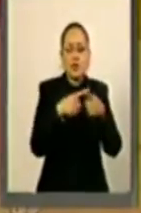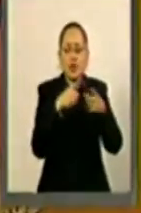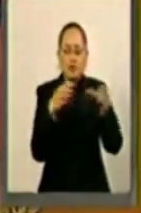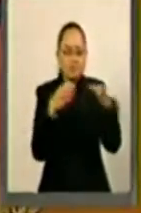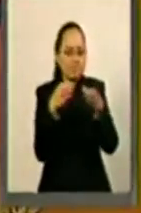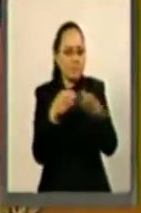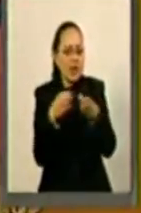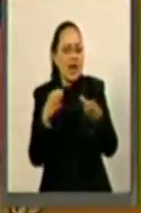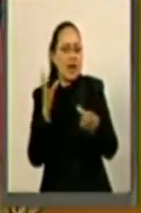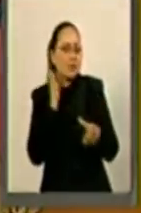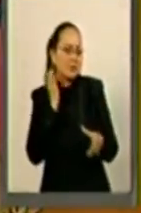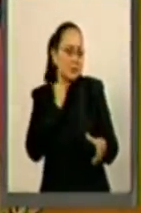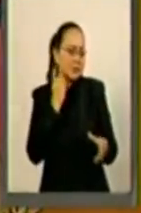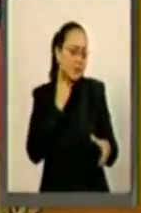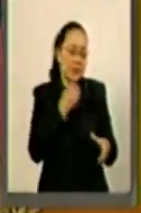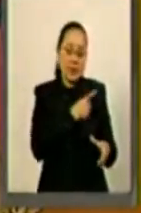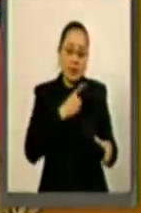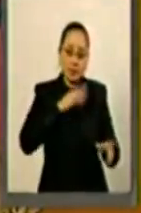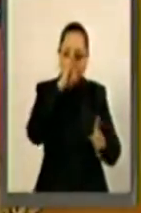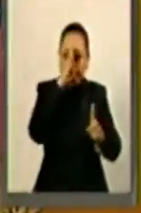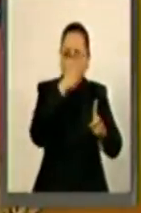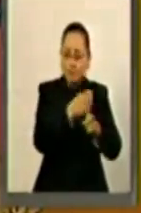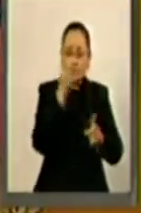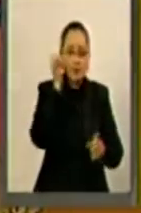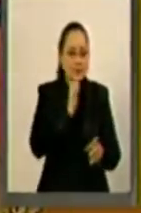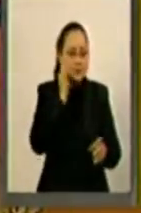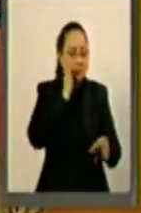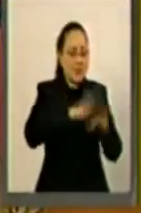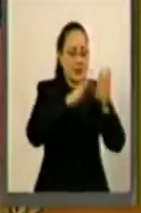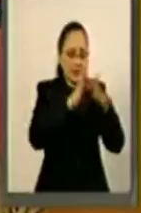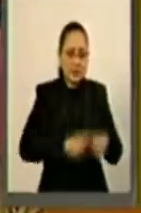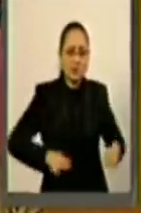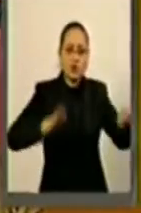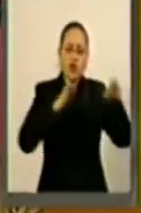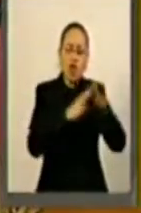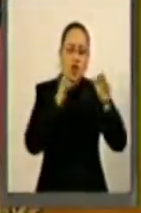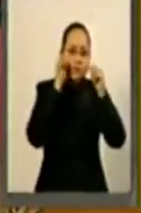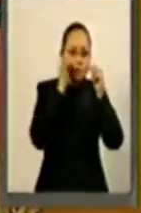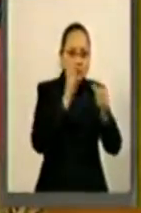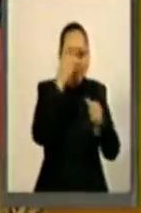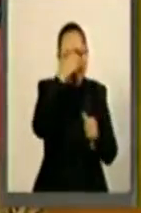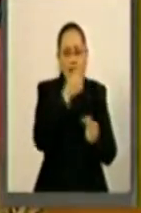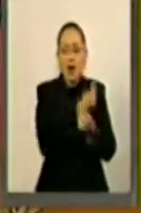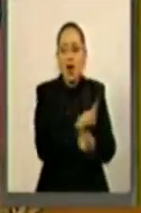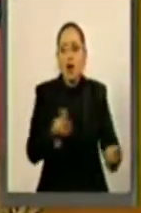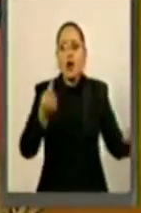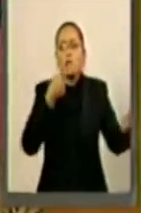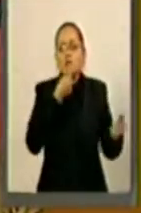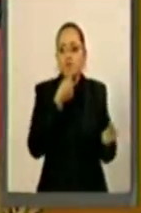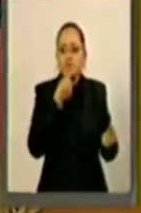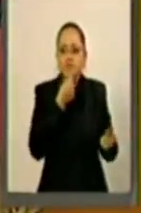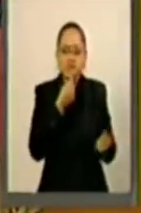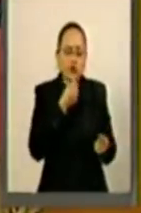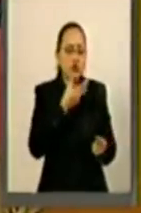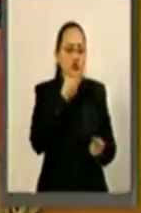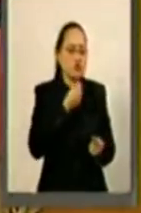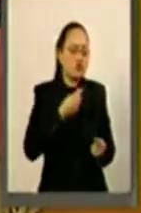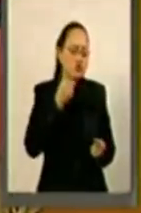legislativos deben tener como consideración primordial que se atienda el interés superior del